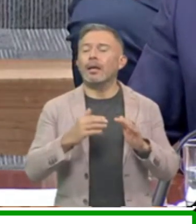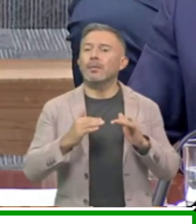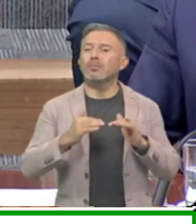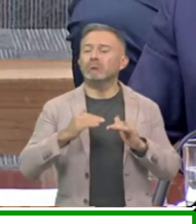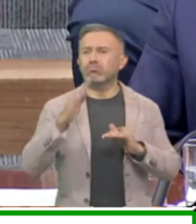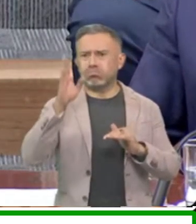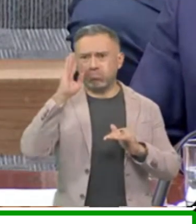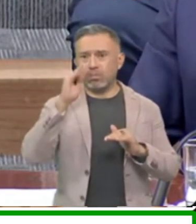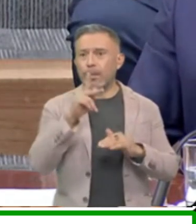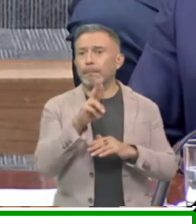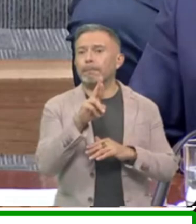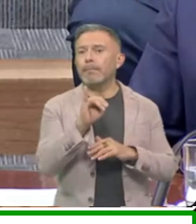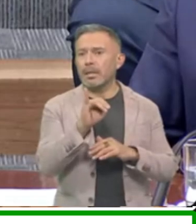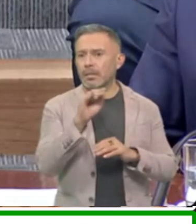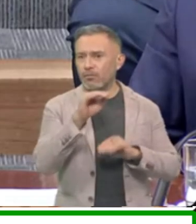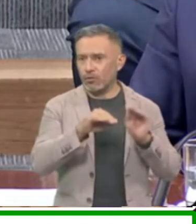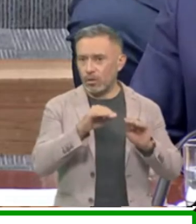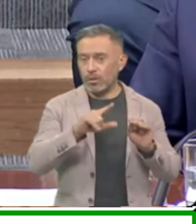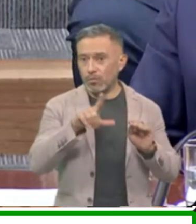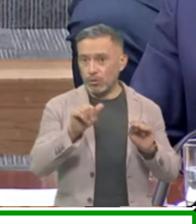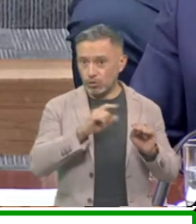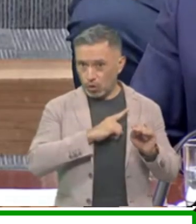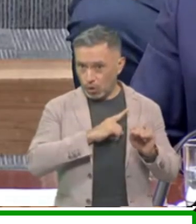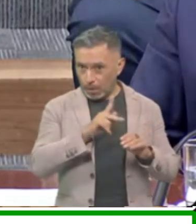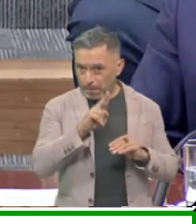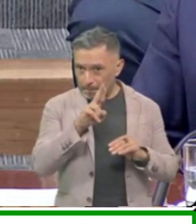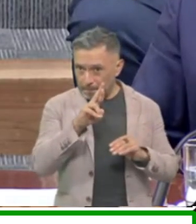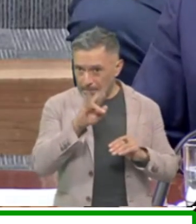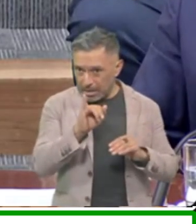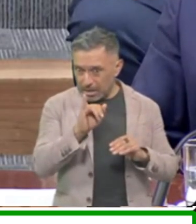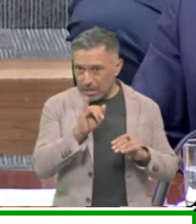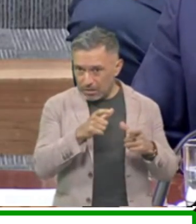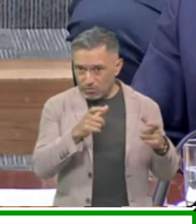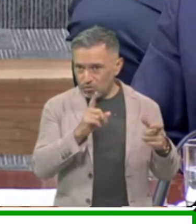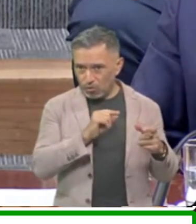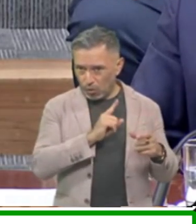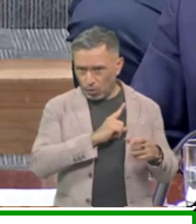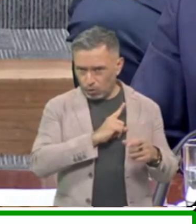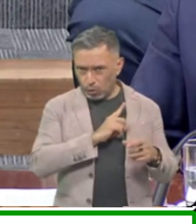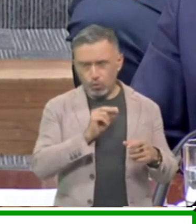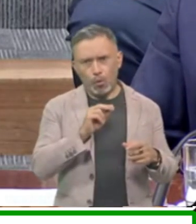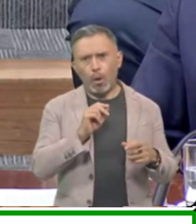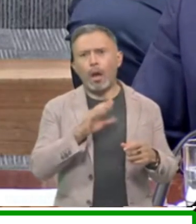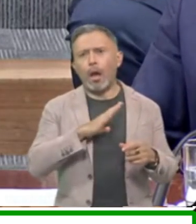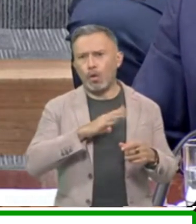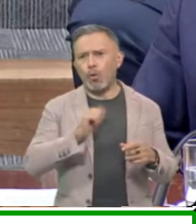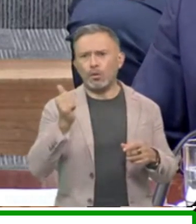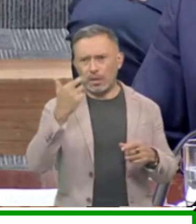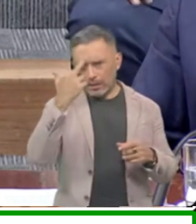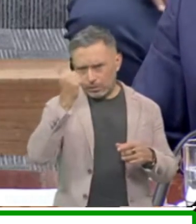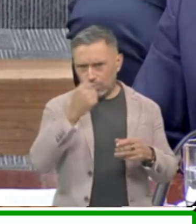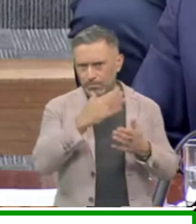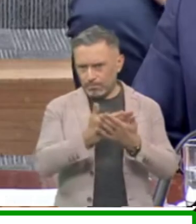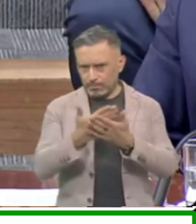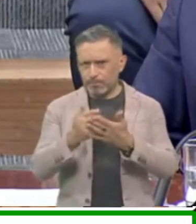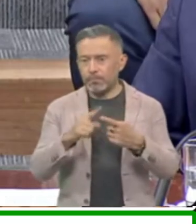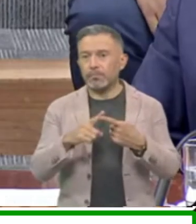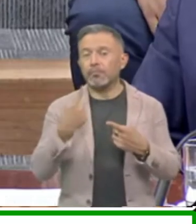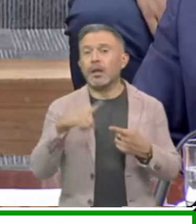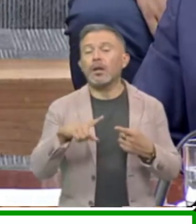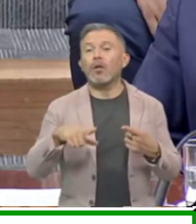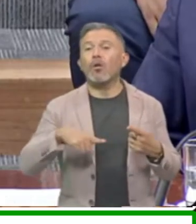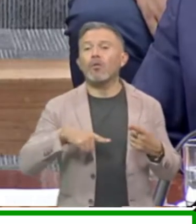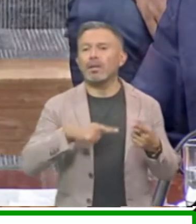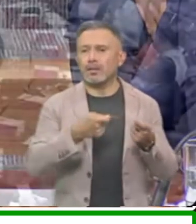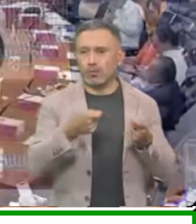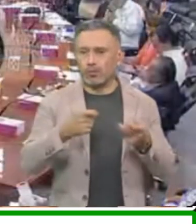el PRI, pero ya luego no fue usado solo por el PRI. Y hay 3 hipótesis principales. Fue usado para la gobernabilidad,